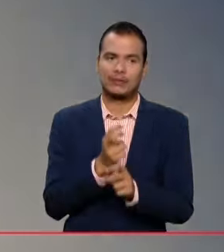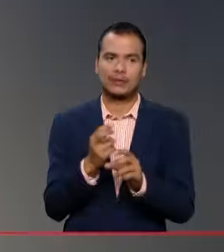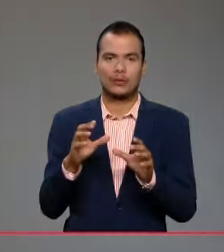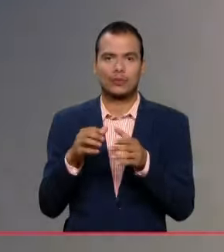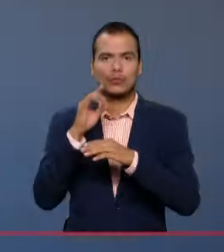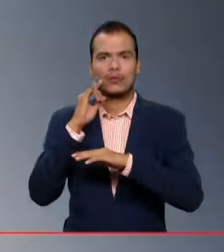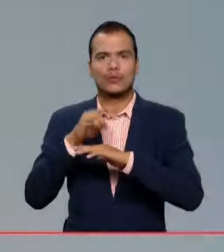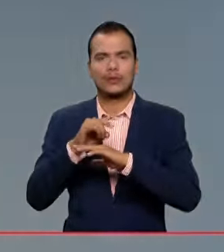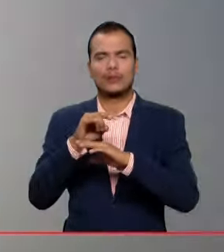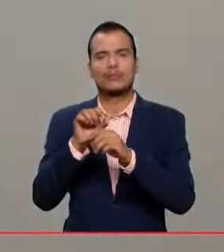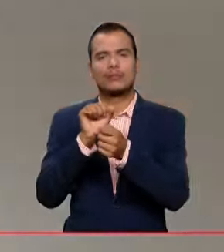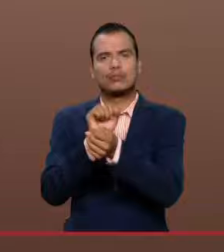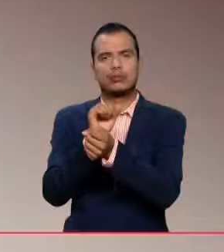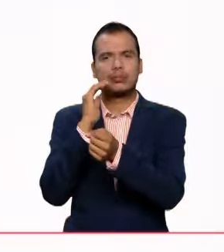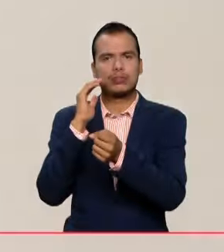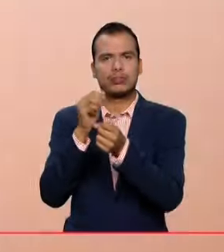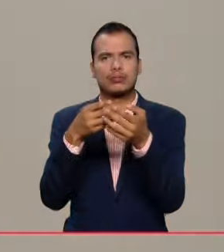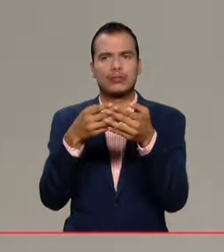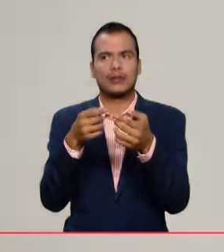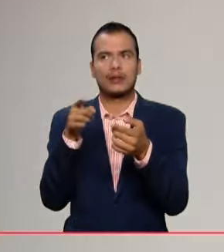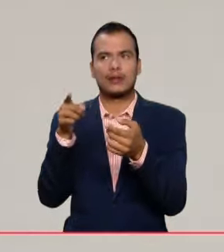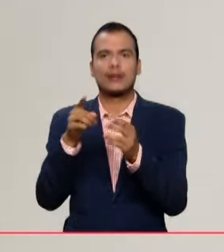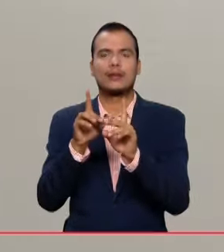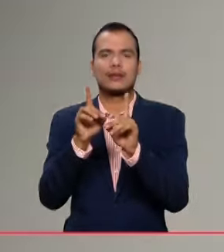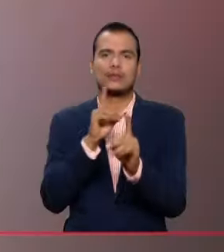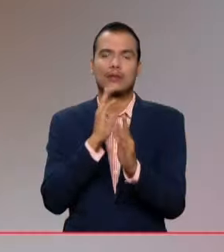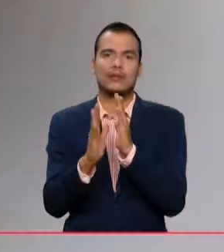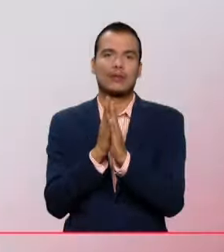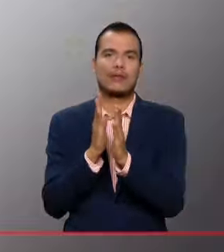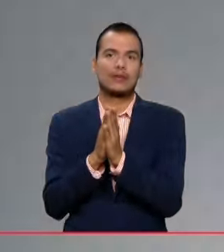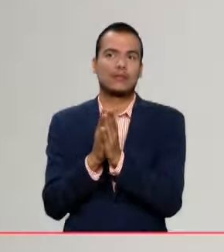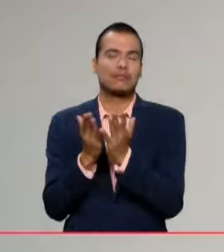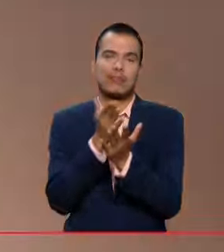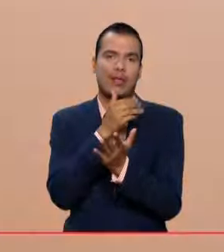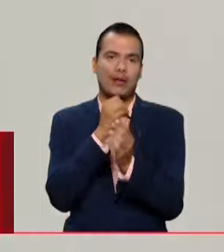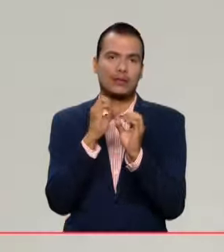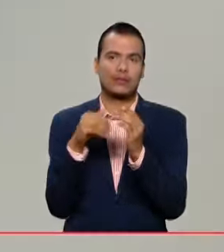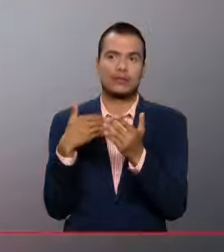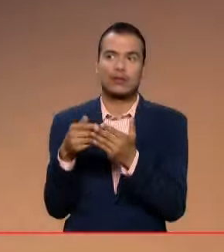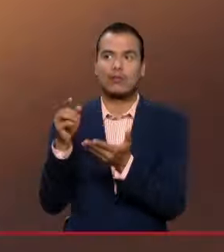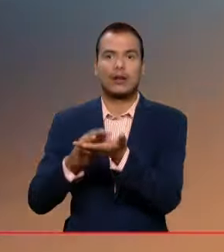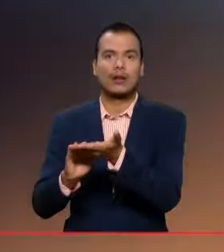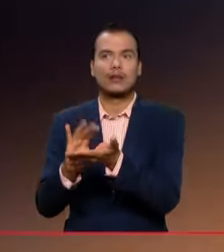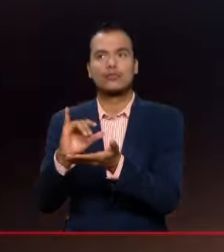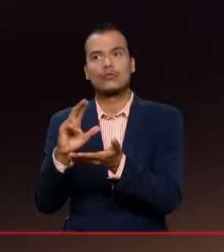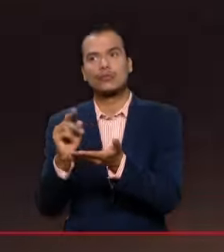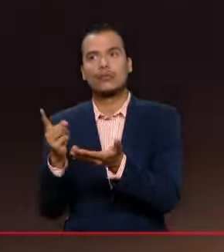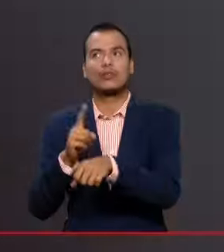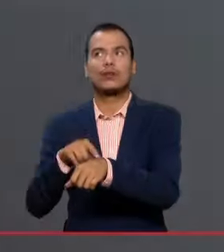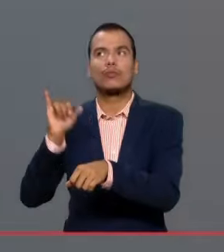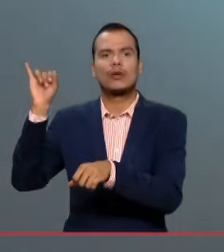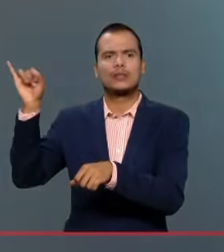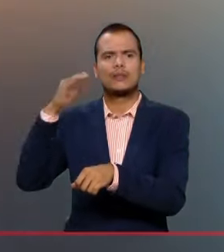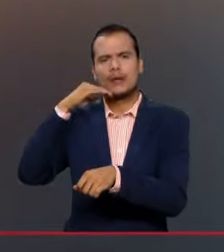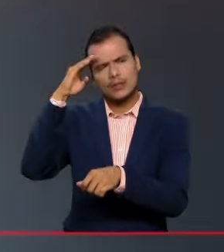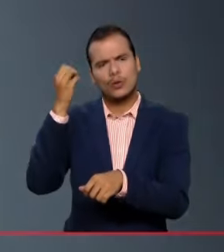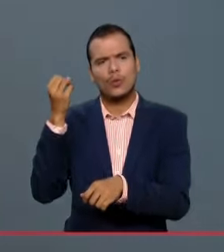se ha pronunciado sobre esta situación. No está claro si el traslado es temporal ni qué mejoras harán en este centro carcelario en la capital del